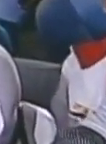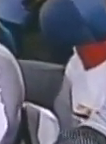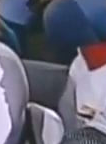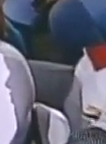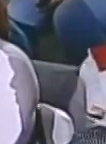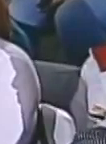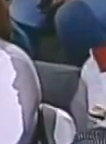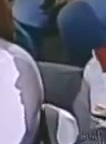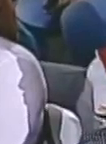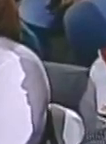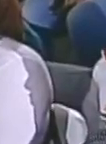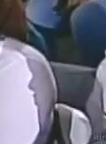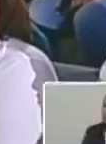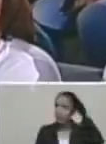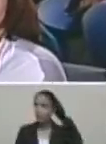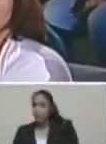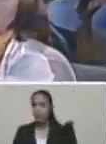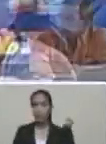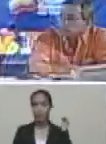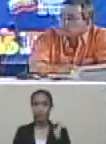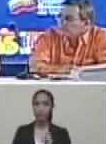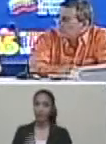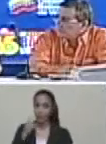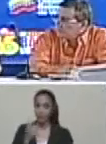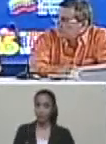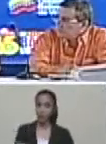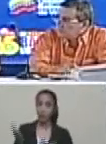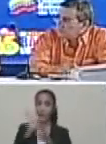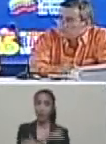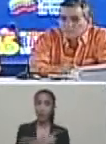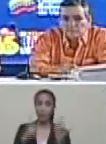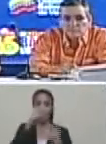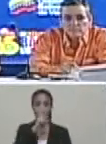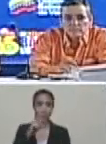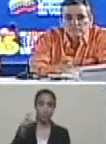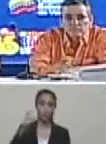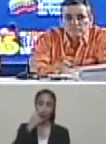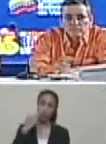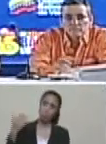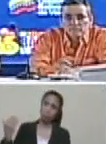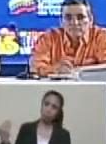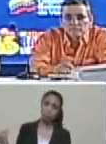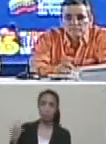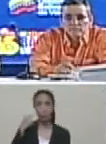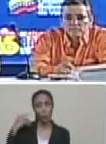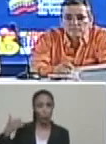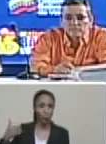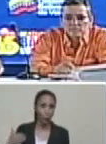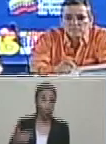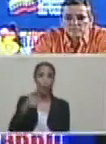en 16 años, 16 años, se han realizado